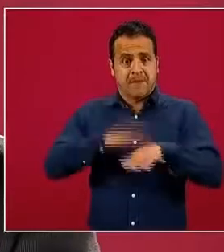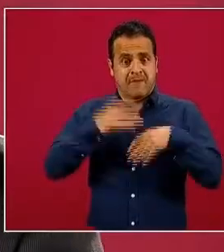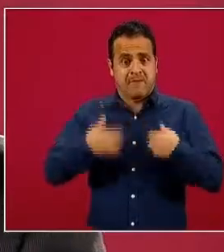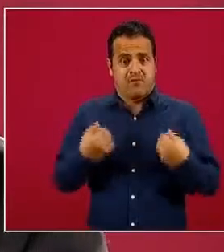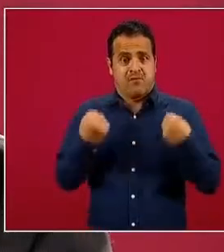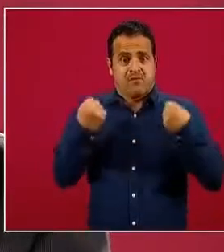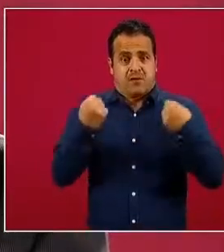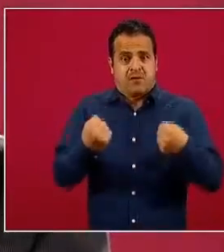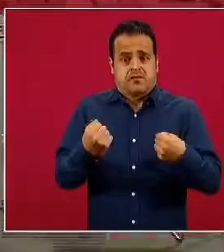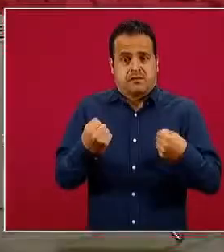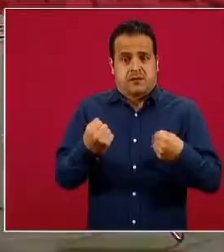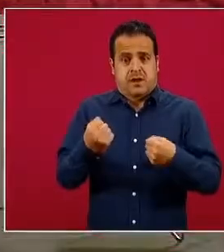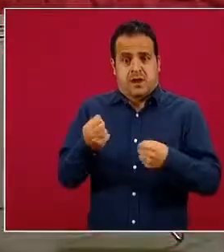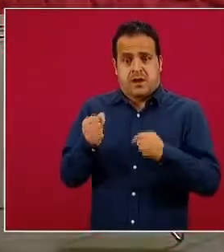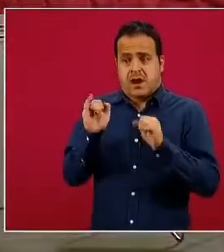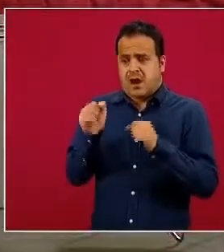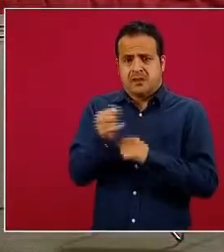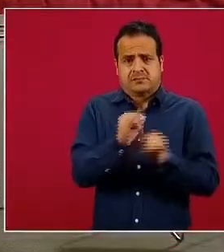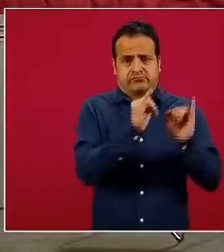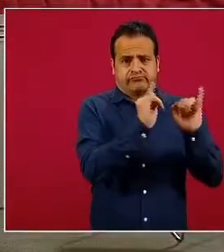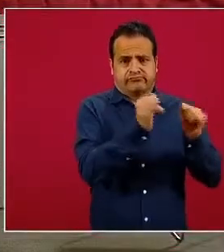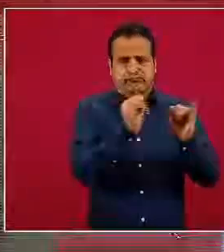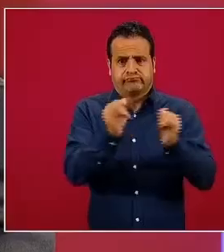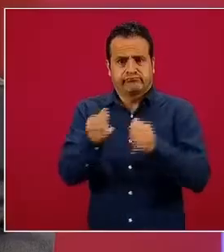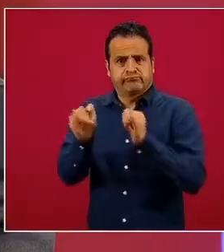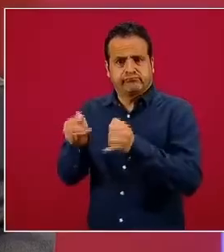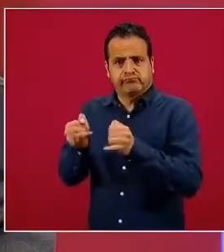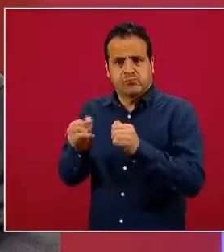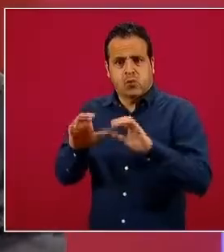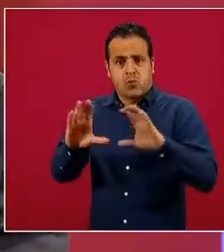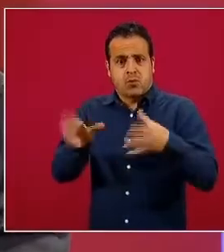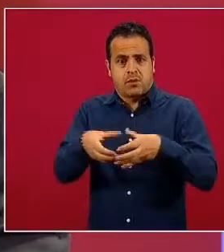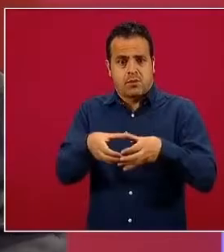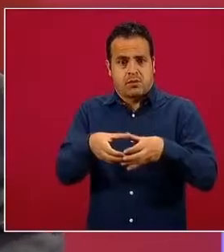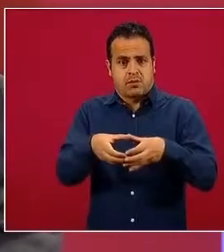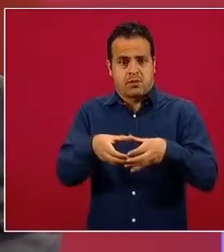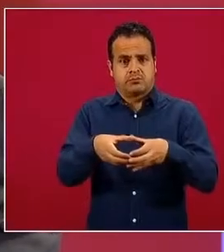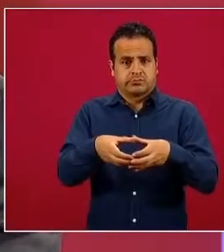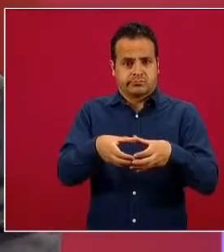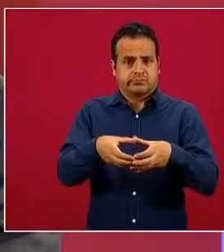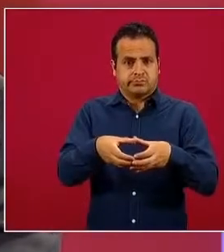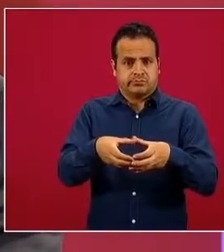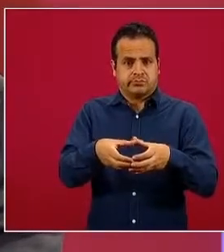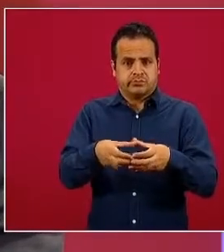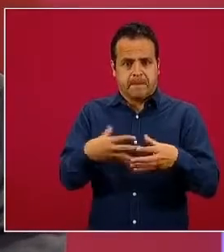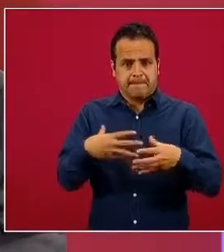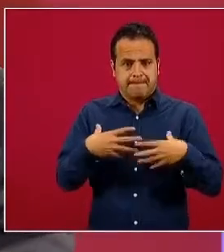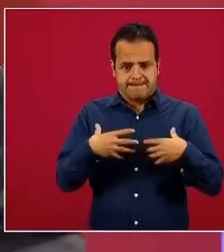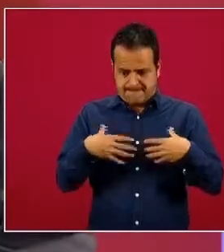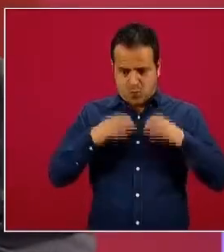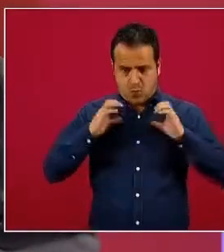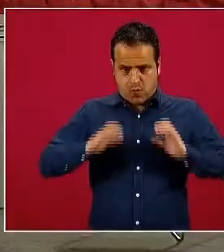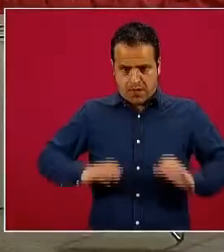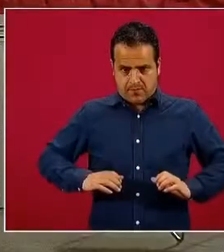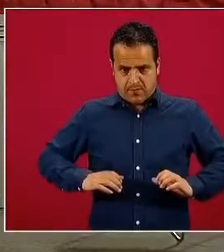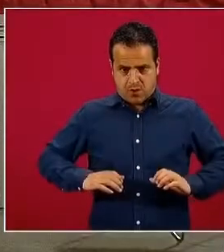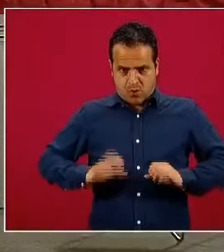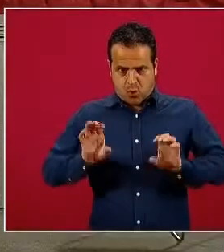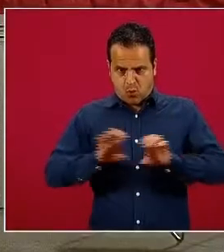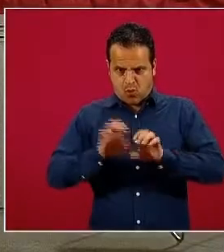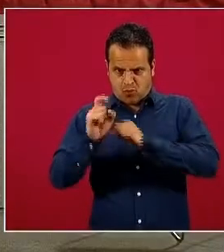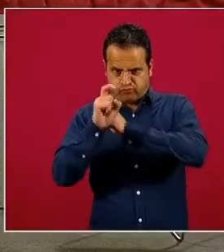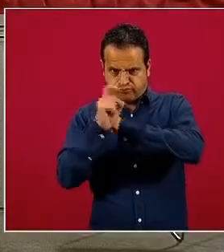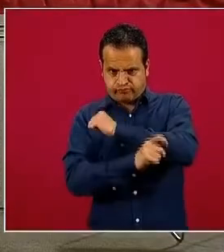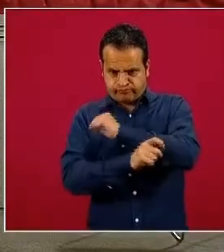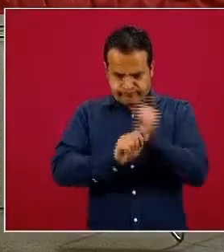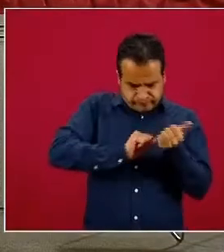individual y colectiva. El fenómeno de inmunidad de rebaño participa en este fenómeno. Y entonces la enfermedad se